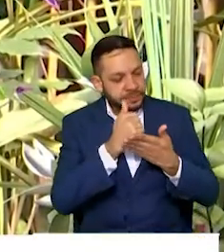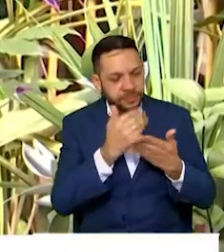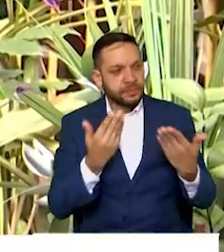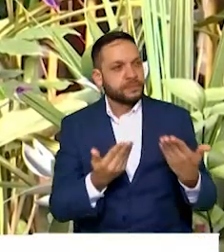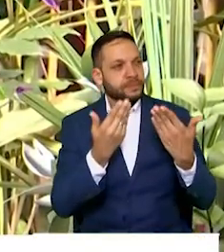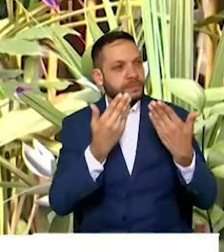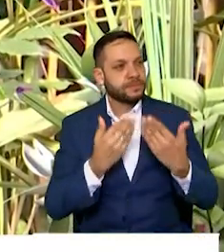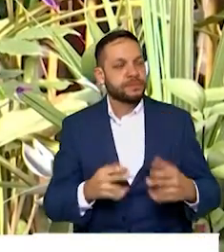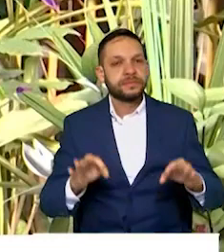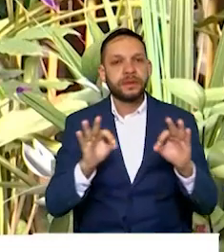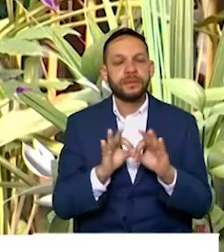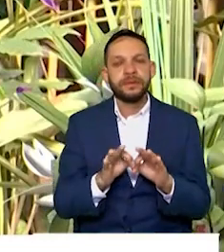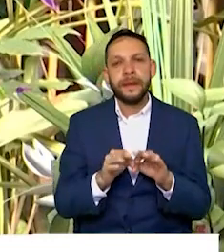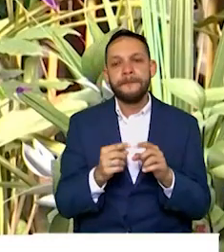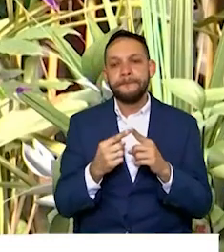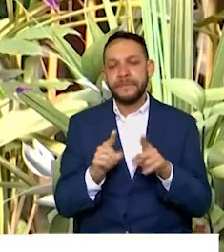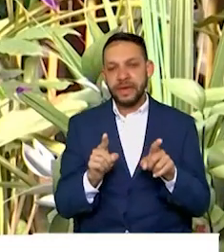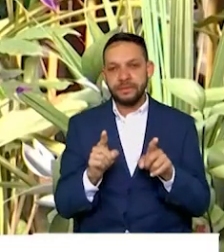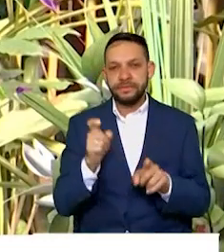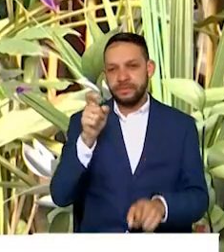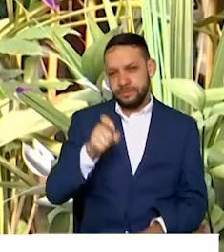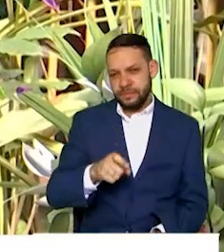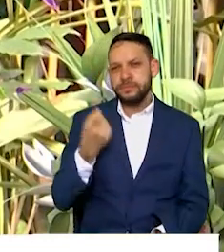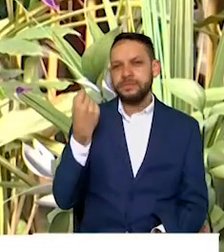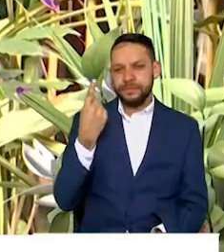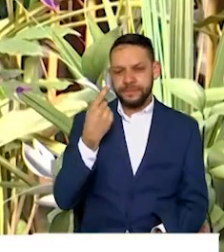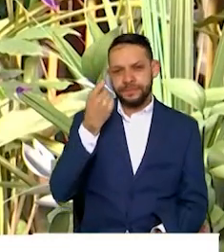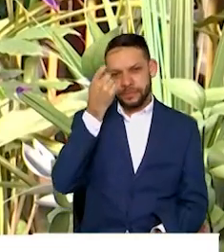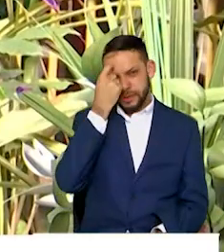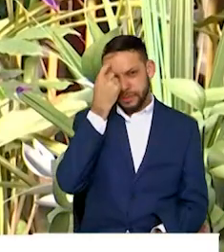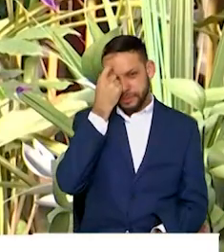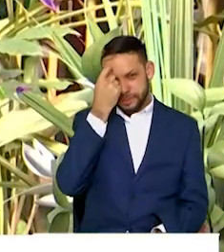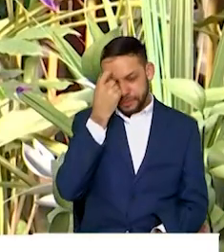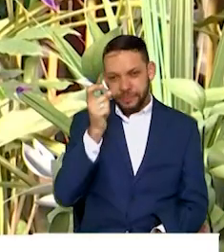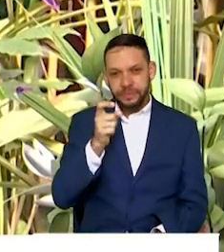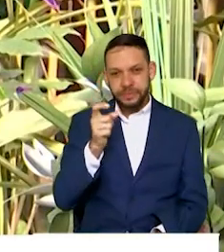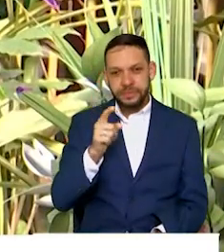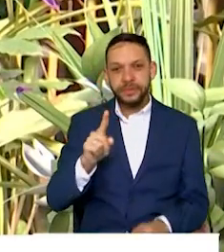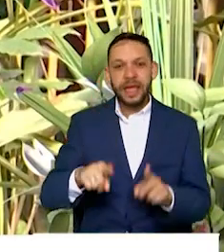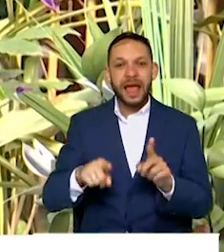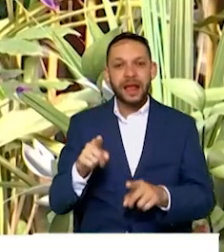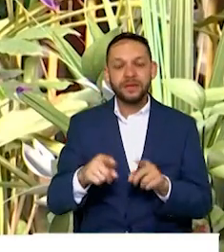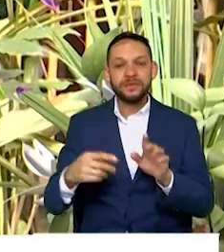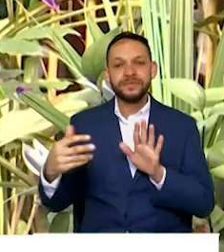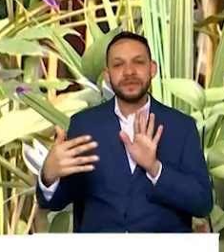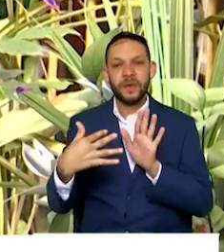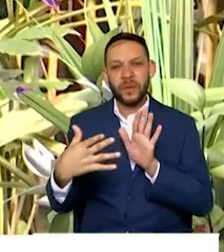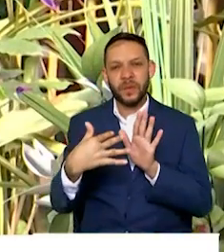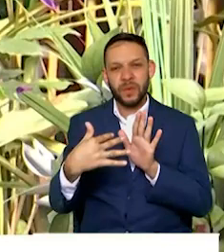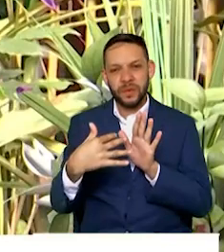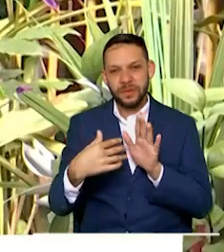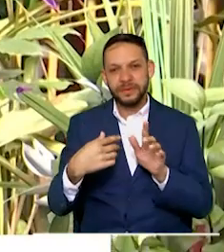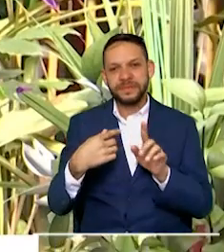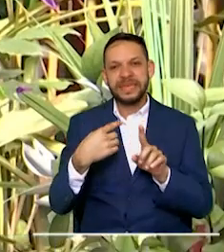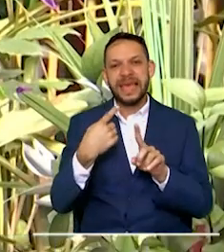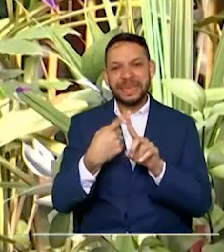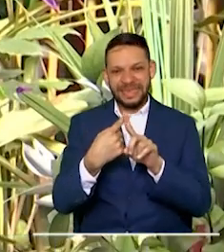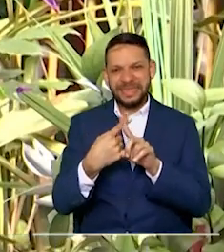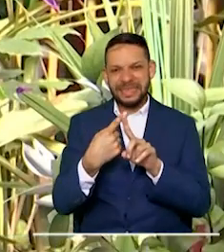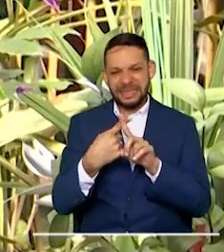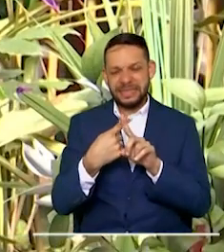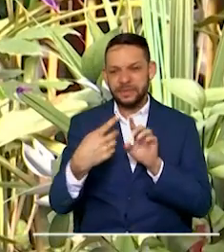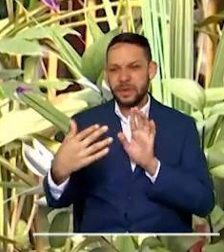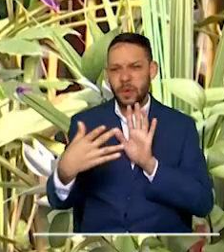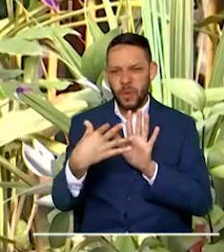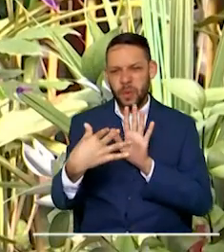grande. Sin embargo, tengamos en cuenta que la mamografía utiliza los rayos X, es decir, que hay una irradiación. Nos